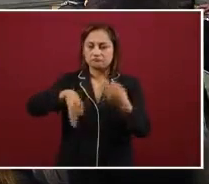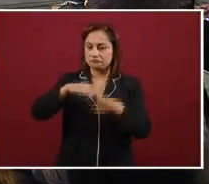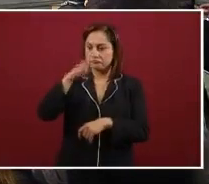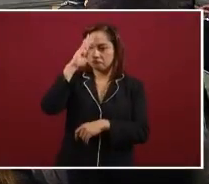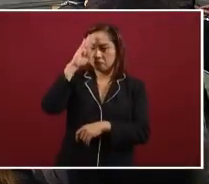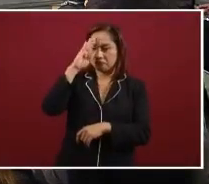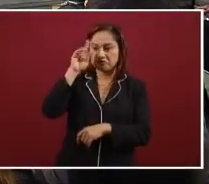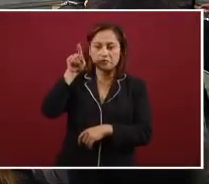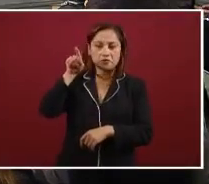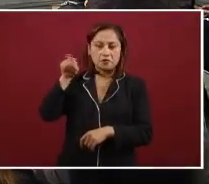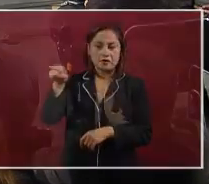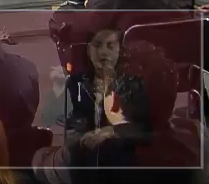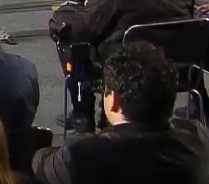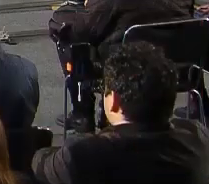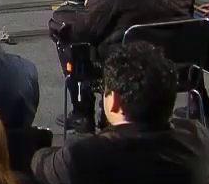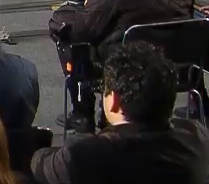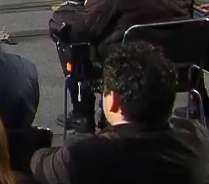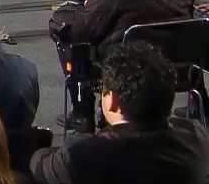rescató